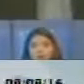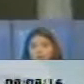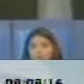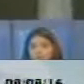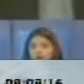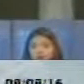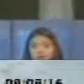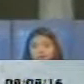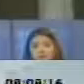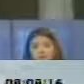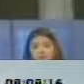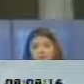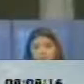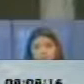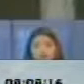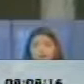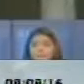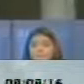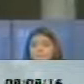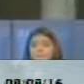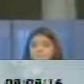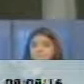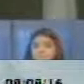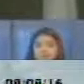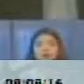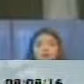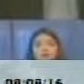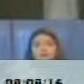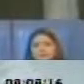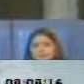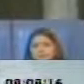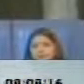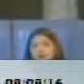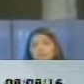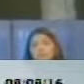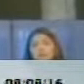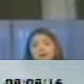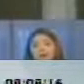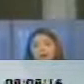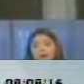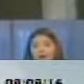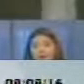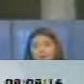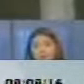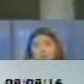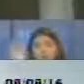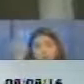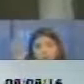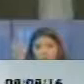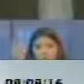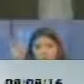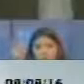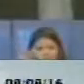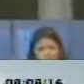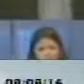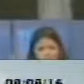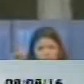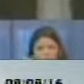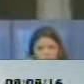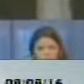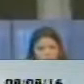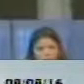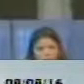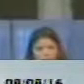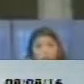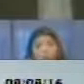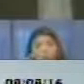esta vicepresidencia, el plan de distribución y cambio de bombillos ahorradores, un plan